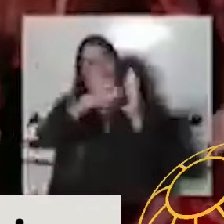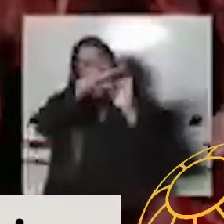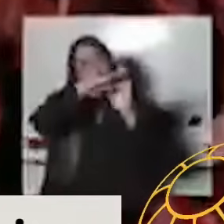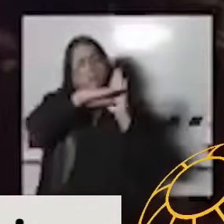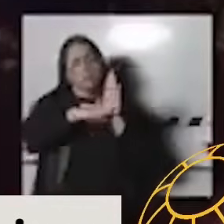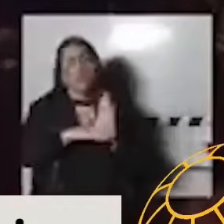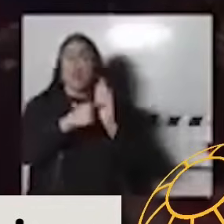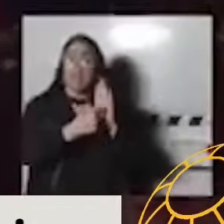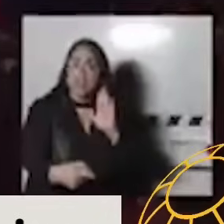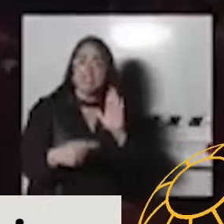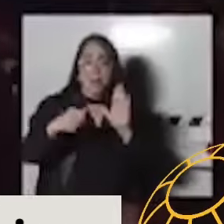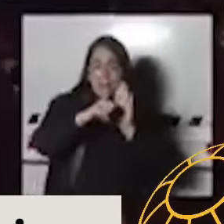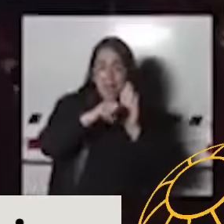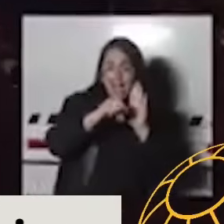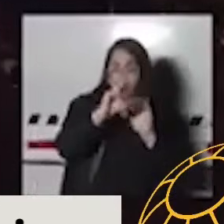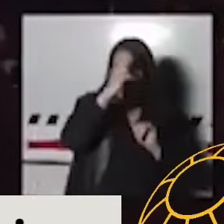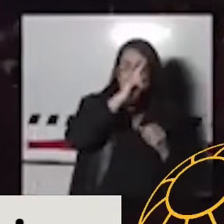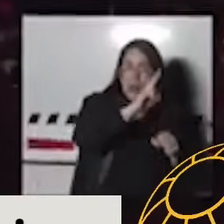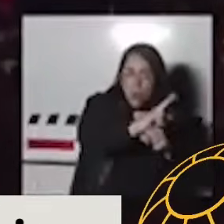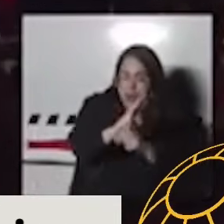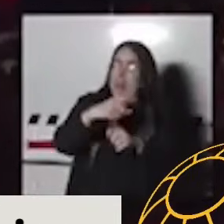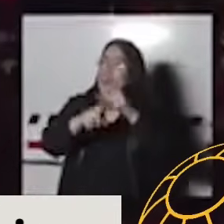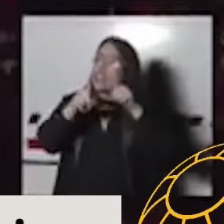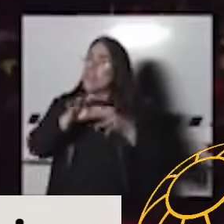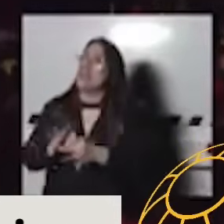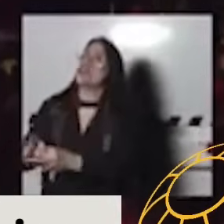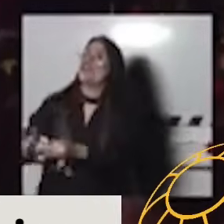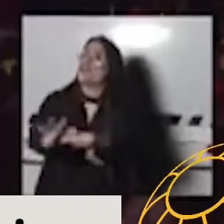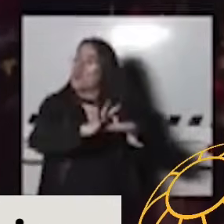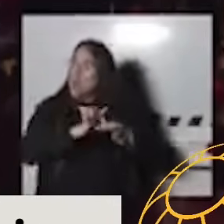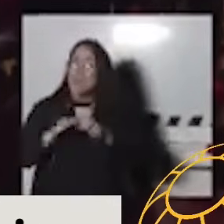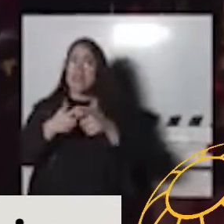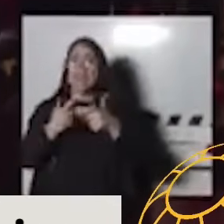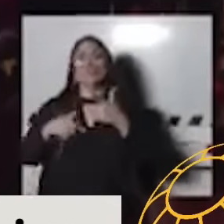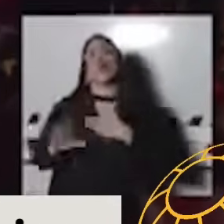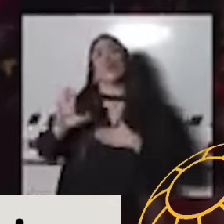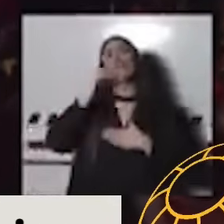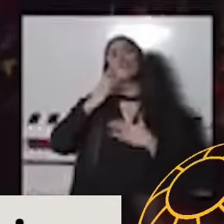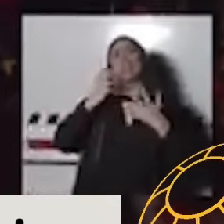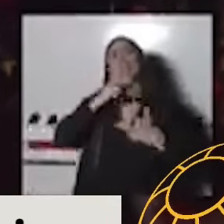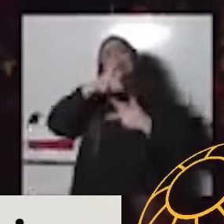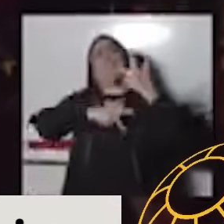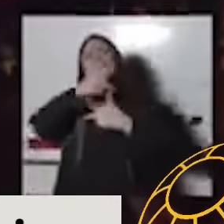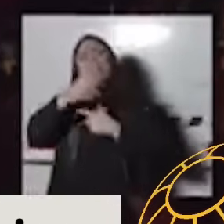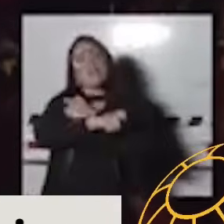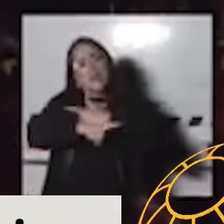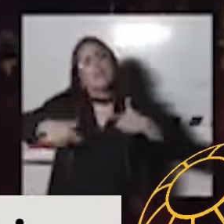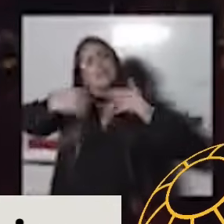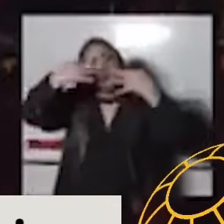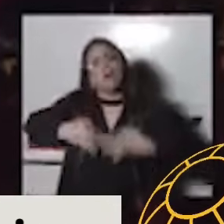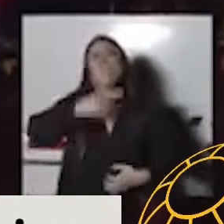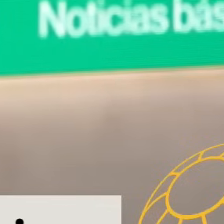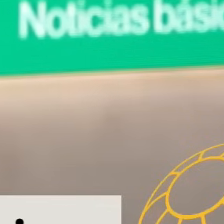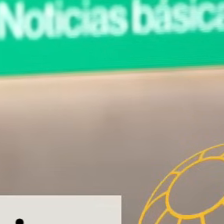país que nos cuida nos une también el compromiso con la honestidad la transparencia y la